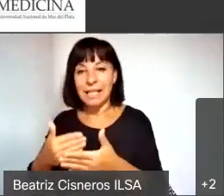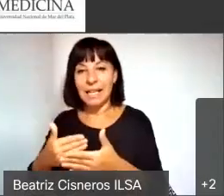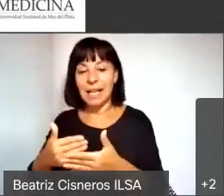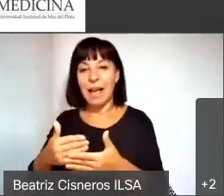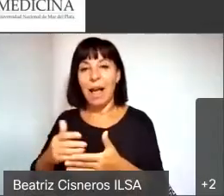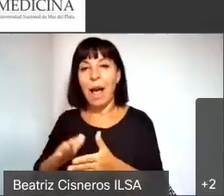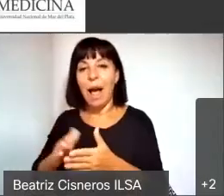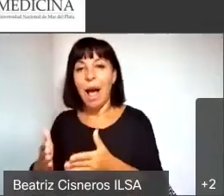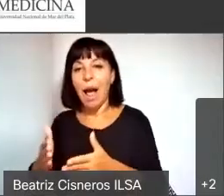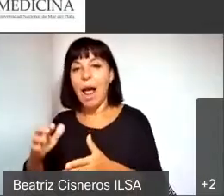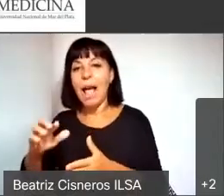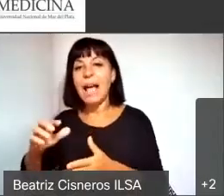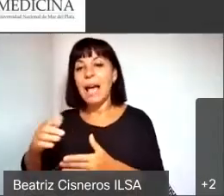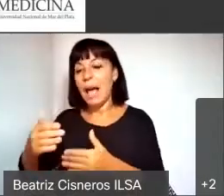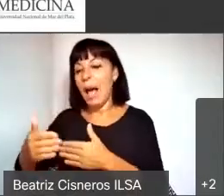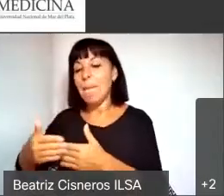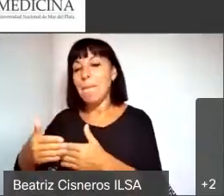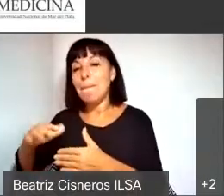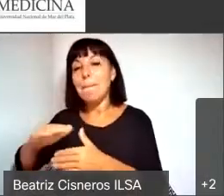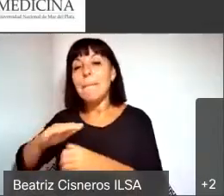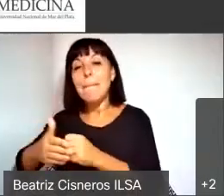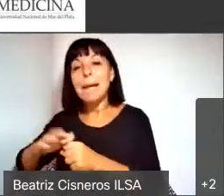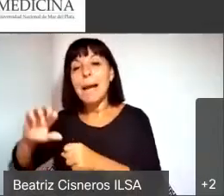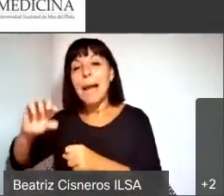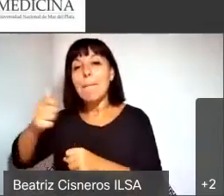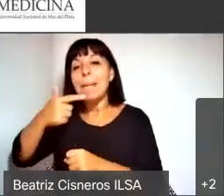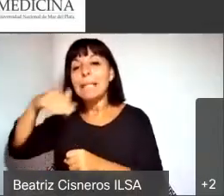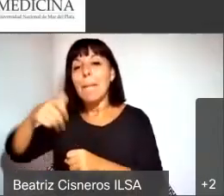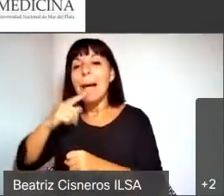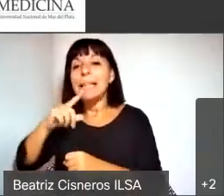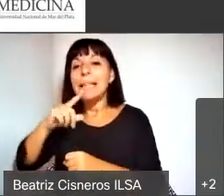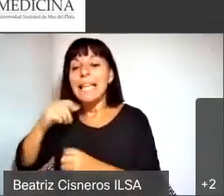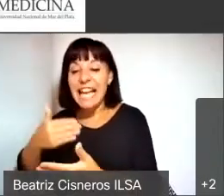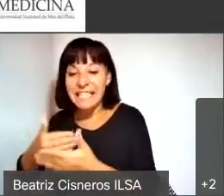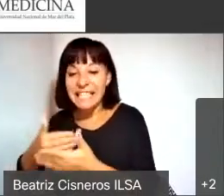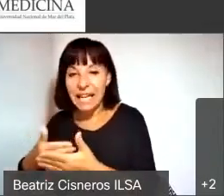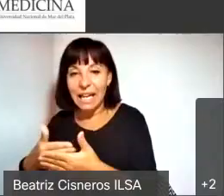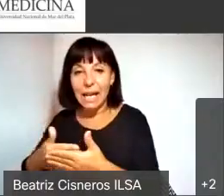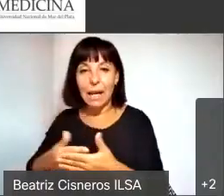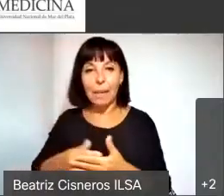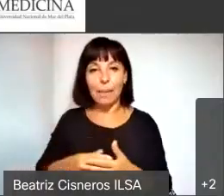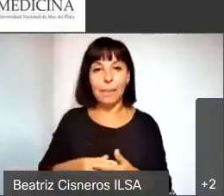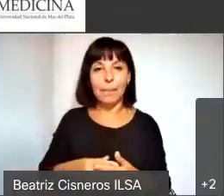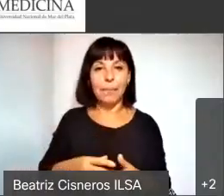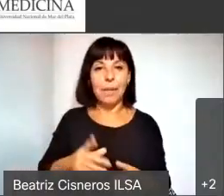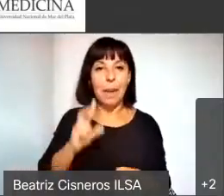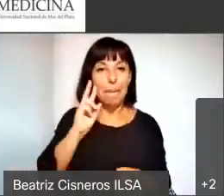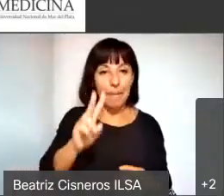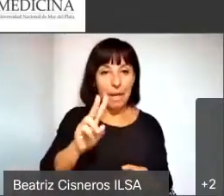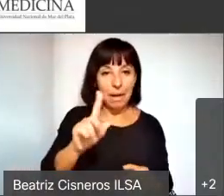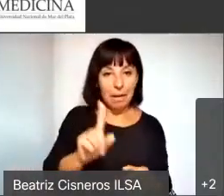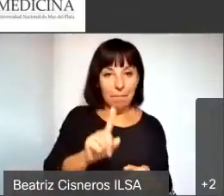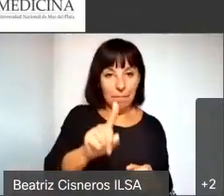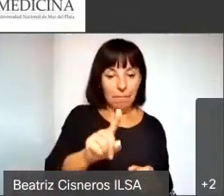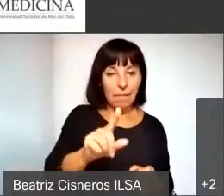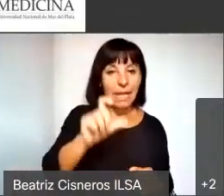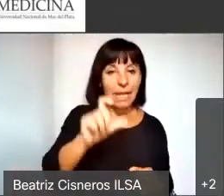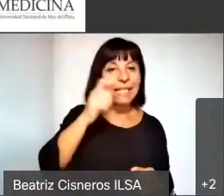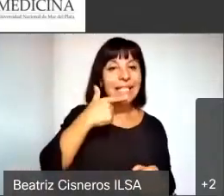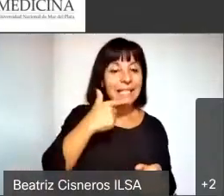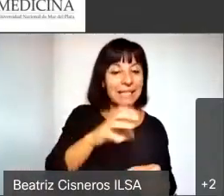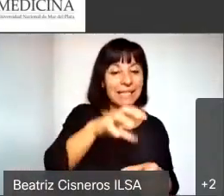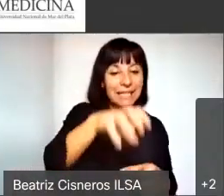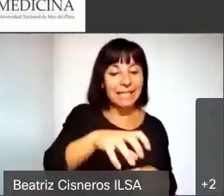de la membrana plasmática, ¿sí? Con la membrana plasmática. Repito, sigan mi cursor. Región cis,